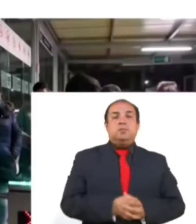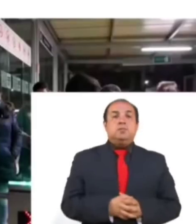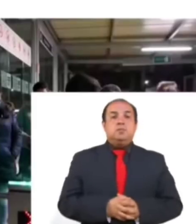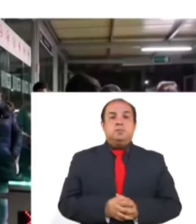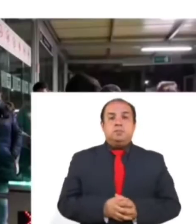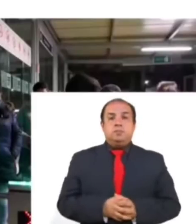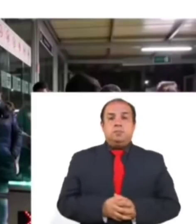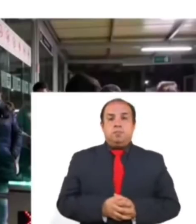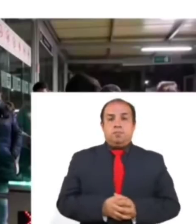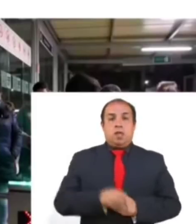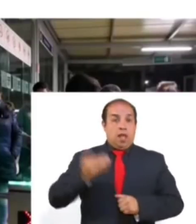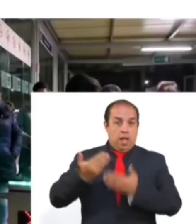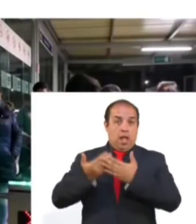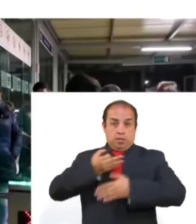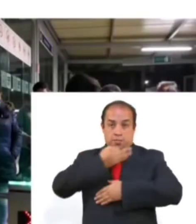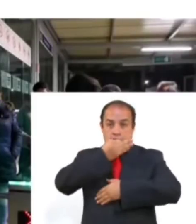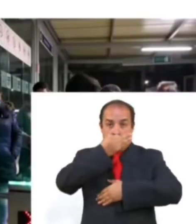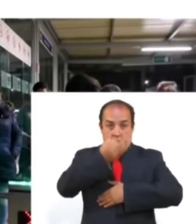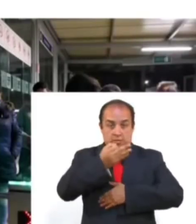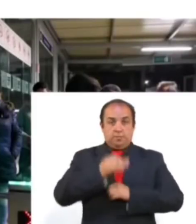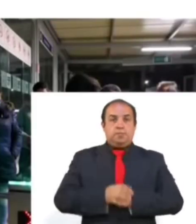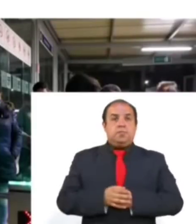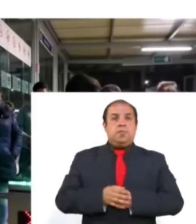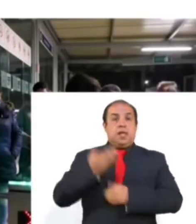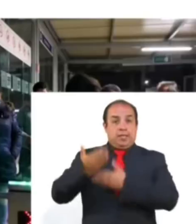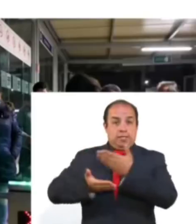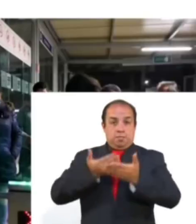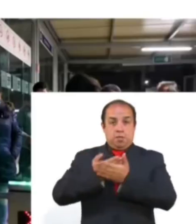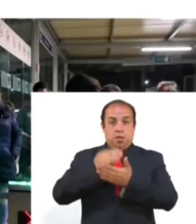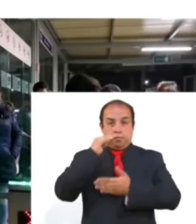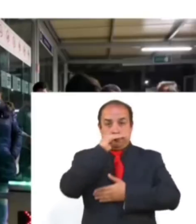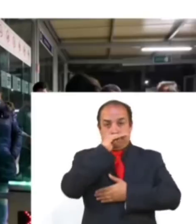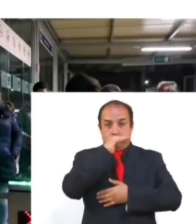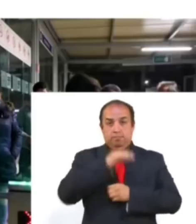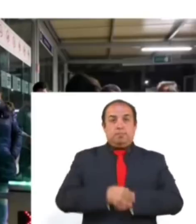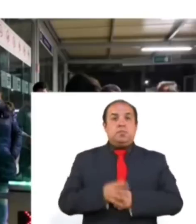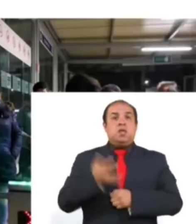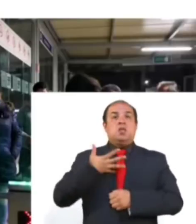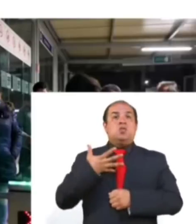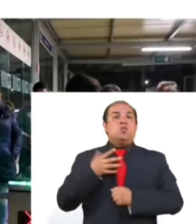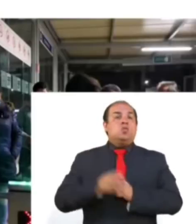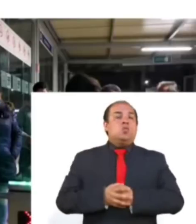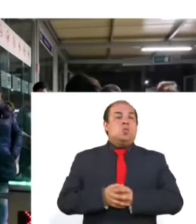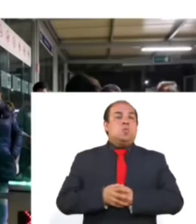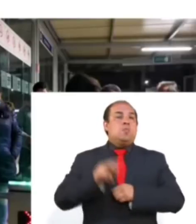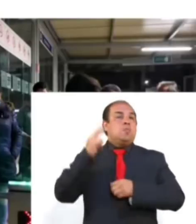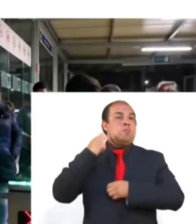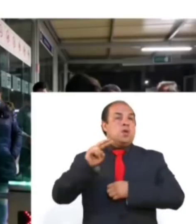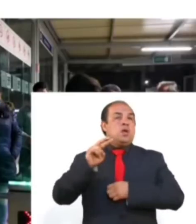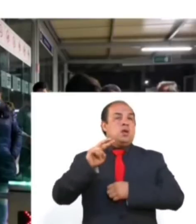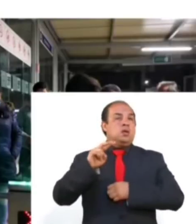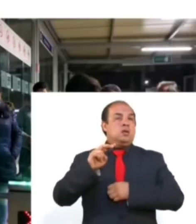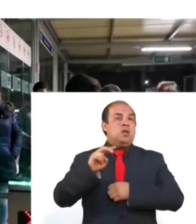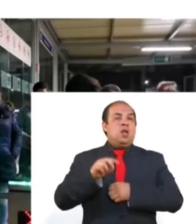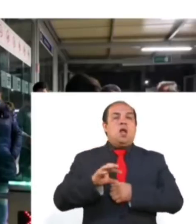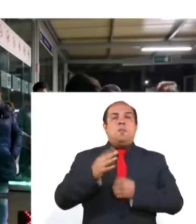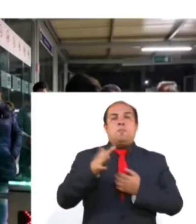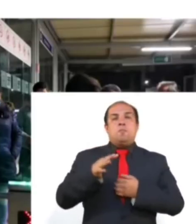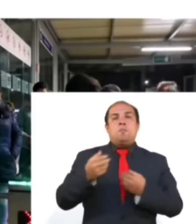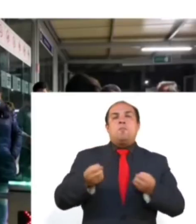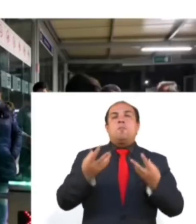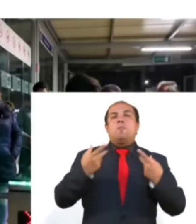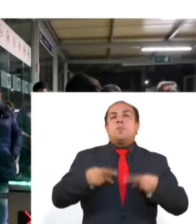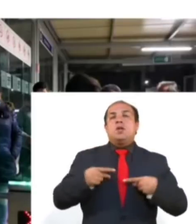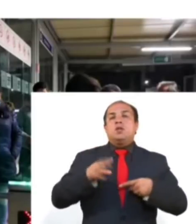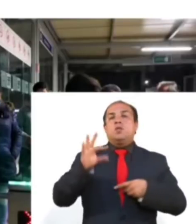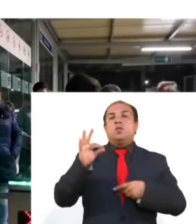se anunció el servicio fue gratuito ese día y registramos una afluencia de alrededor de 49.000 personas